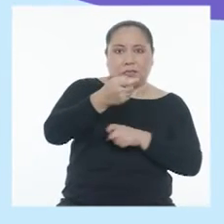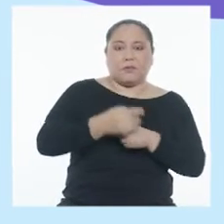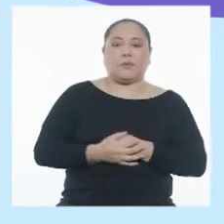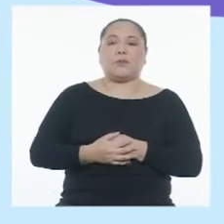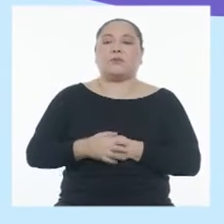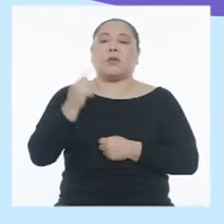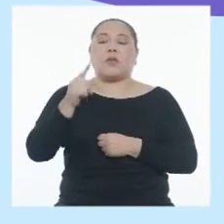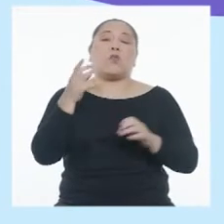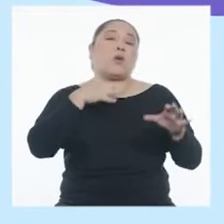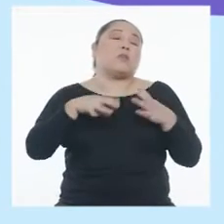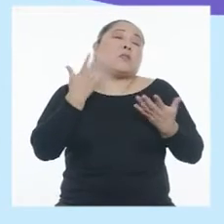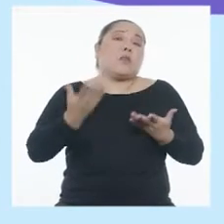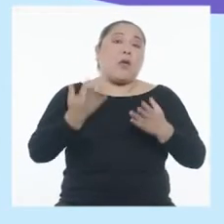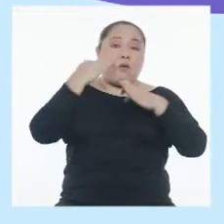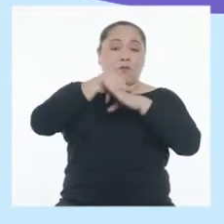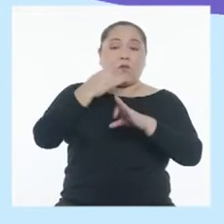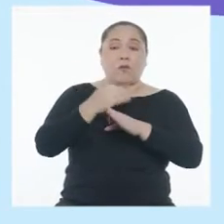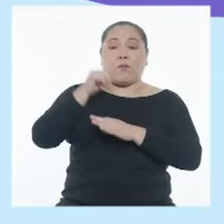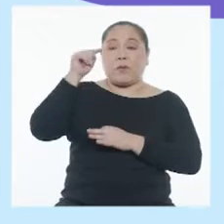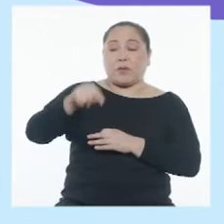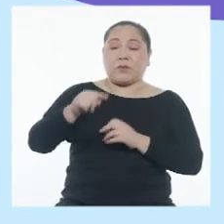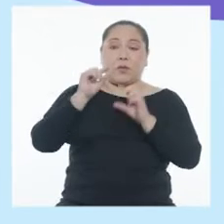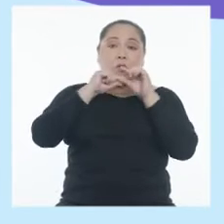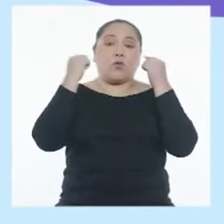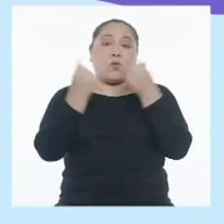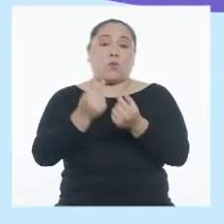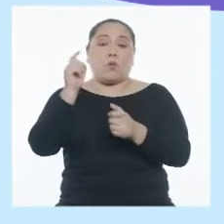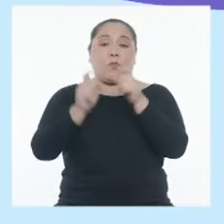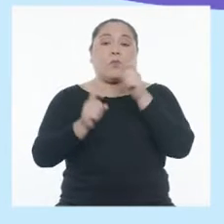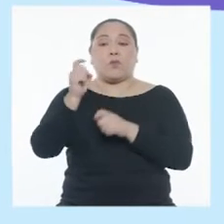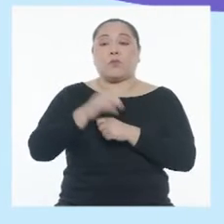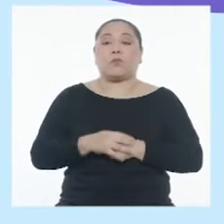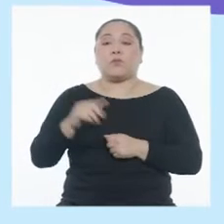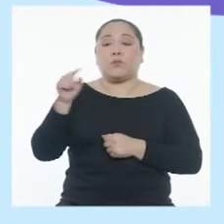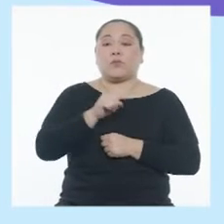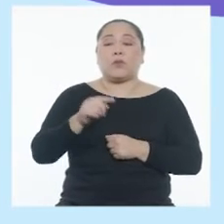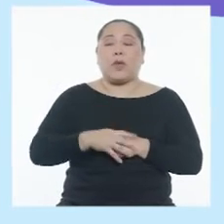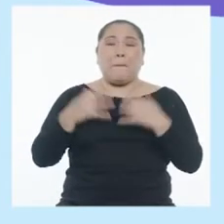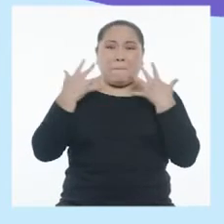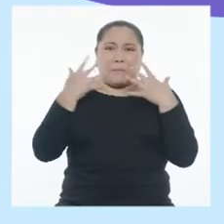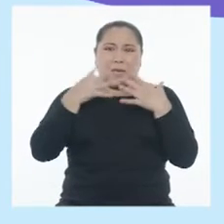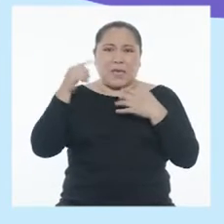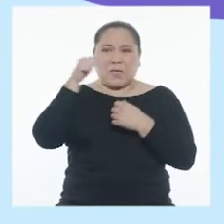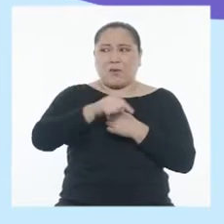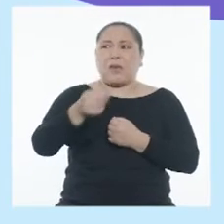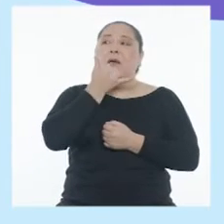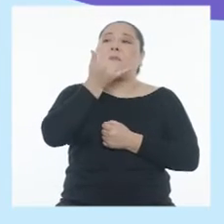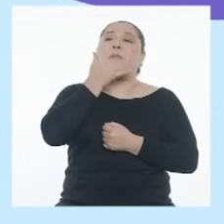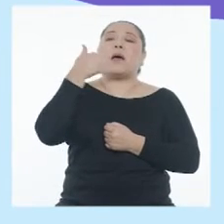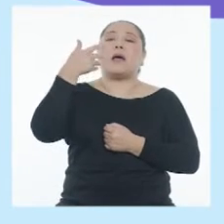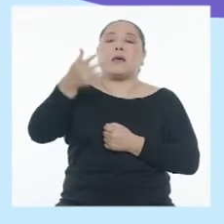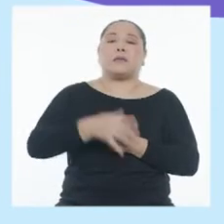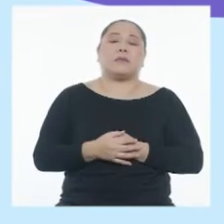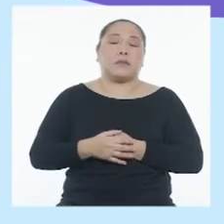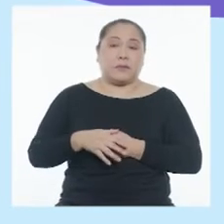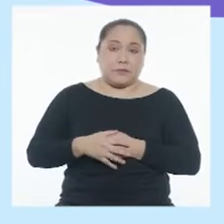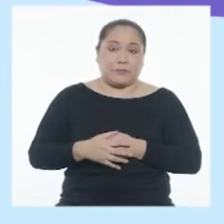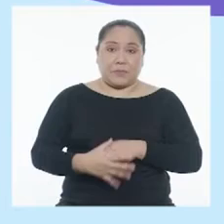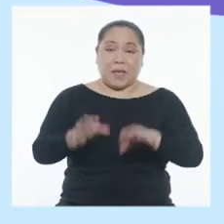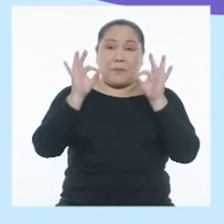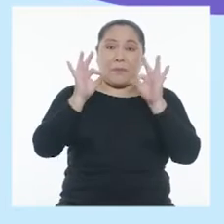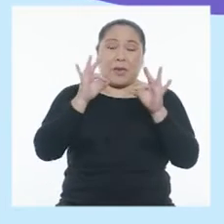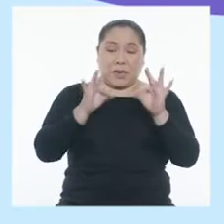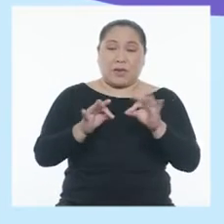víctimas. Lo hace de manera que a este grupo de personas les afecta aún más las consecuencias que trae consigo la